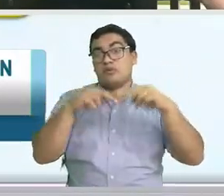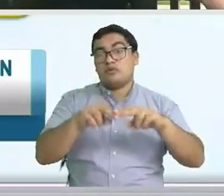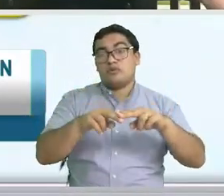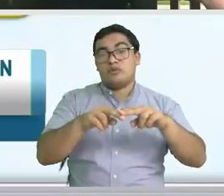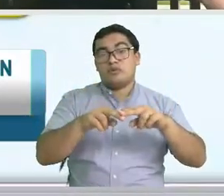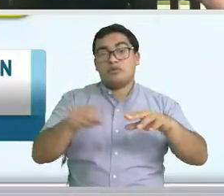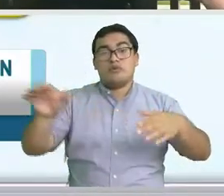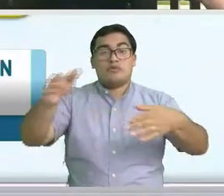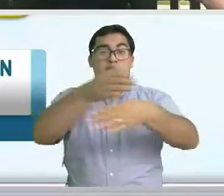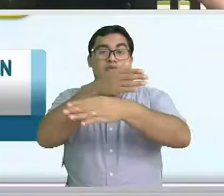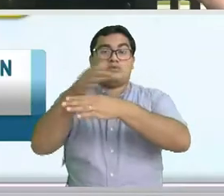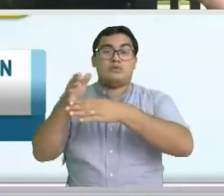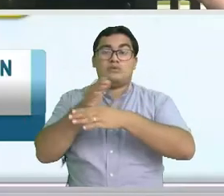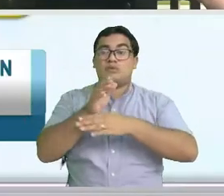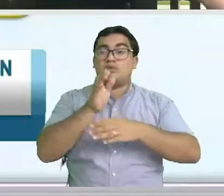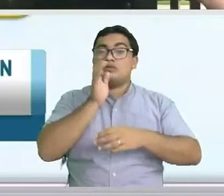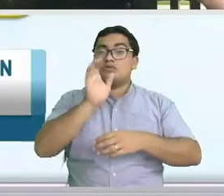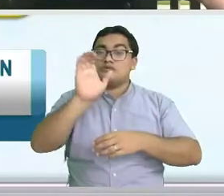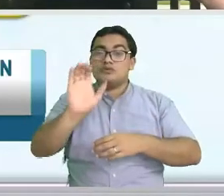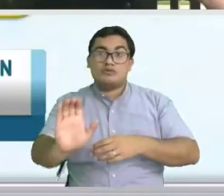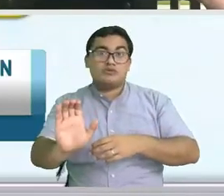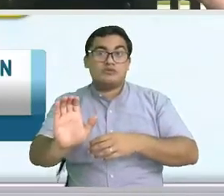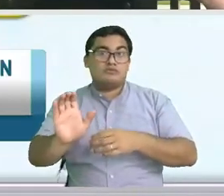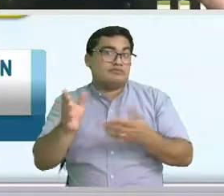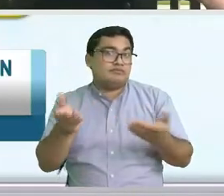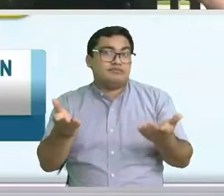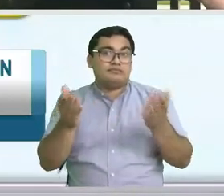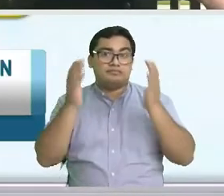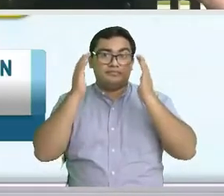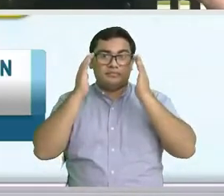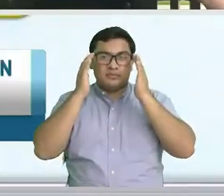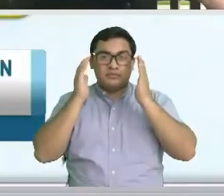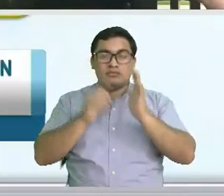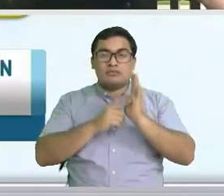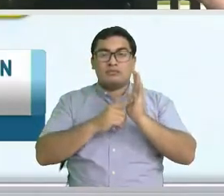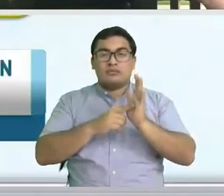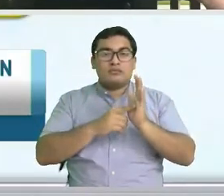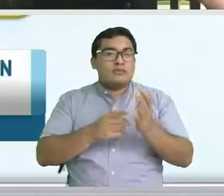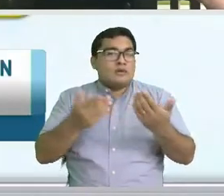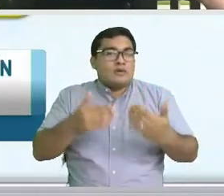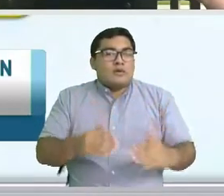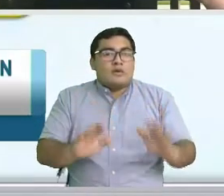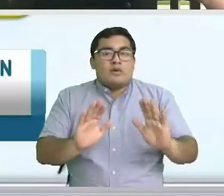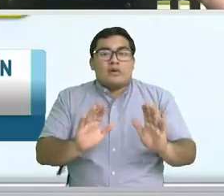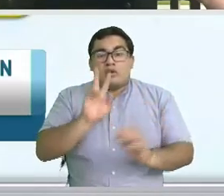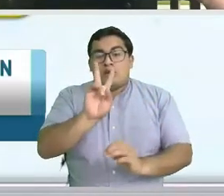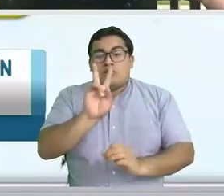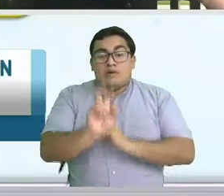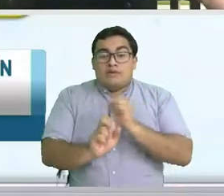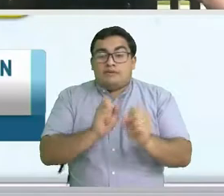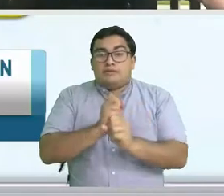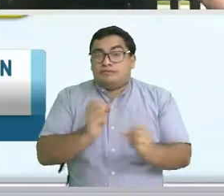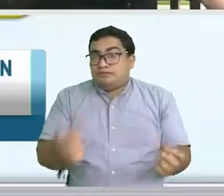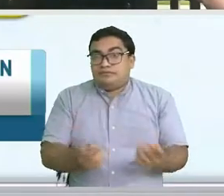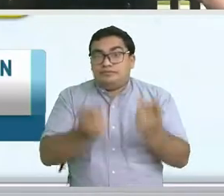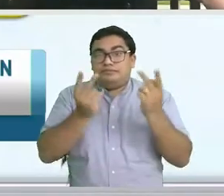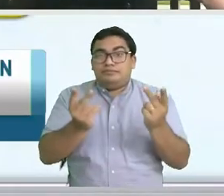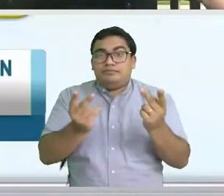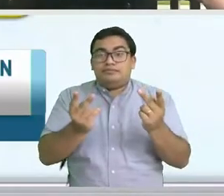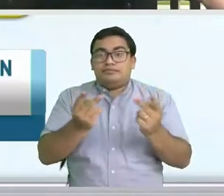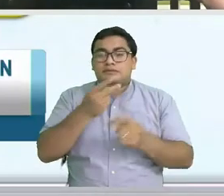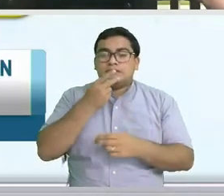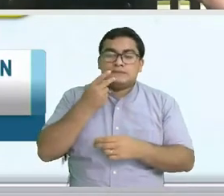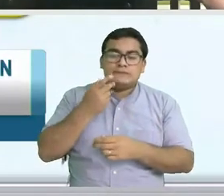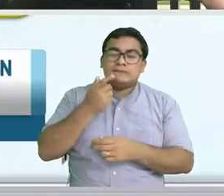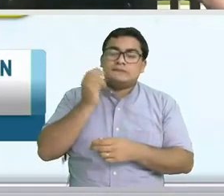de los diferentes ambientes donde el niño pues se mueve. Entonces, una de las cosas pues más común es que después de los 2 años de vida, los papás notan que los